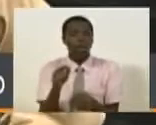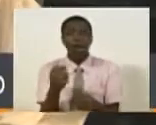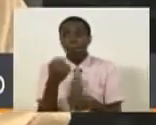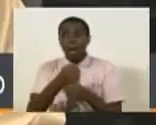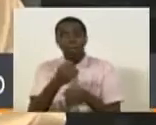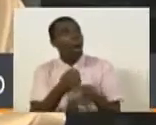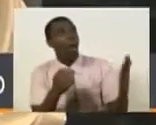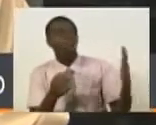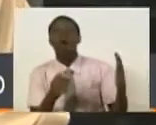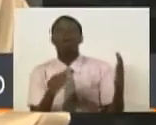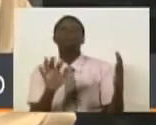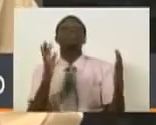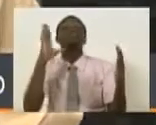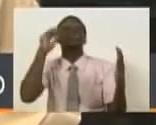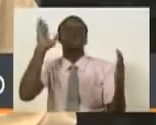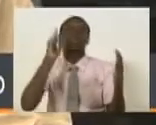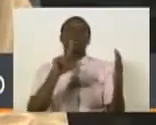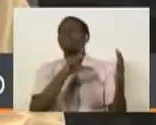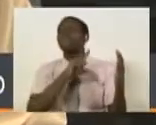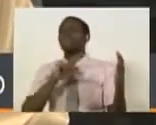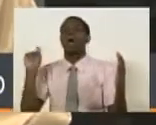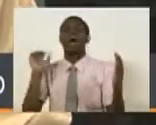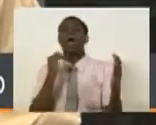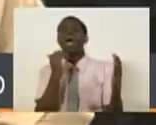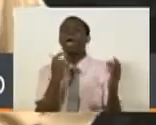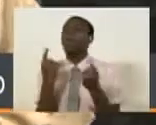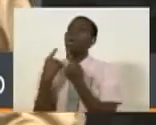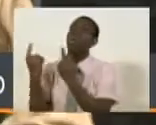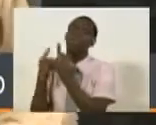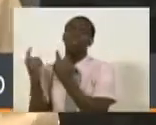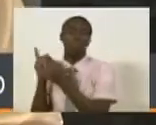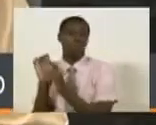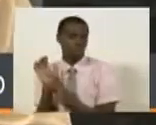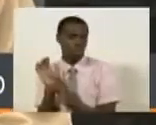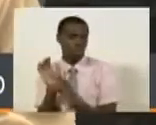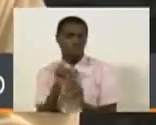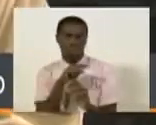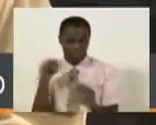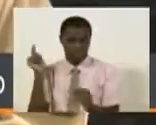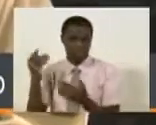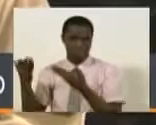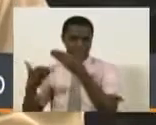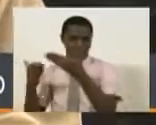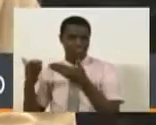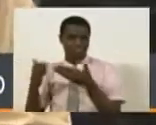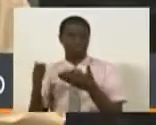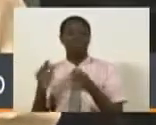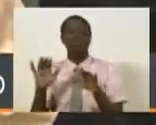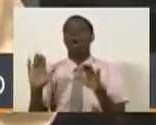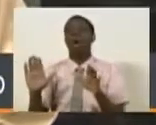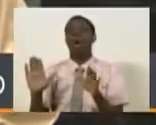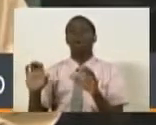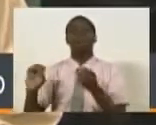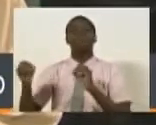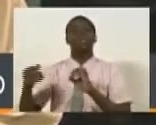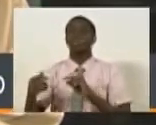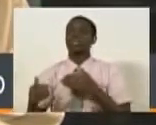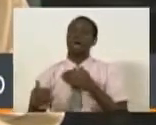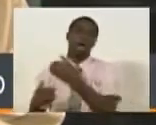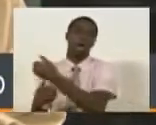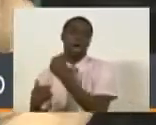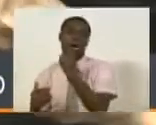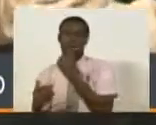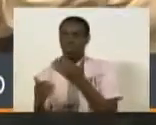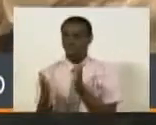el ingeniero había salido a una consulta para uno de estos convenios en la oficina que está absolutamente al